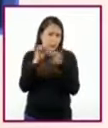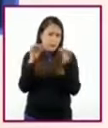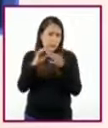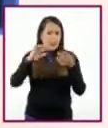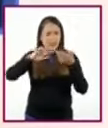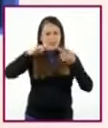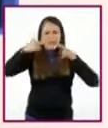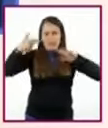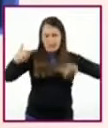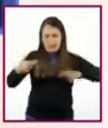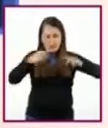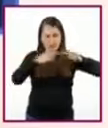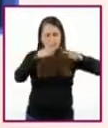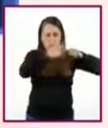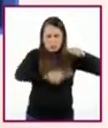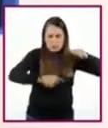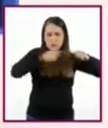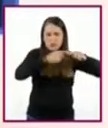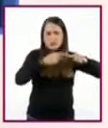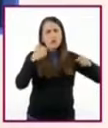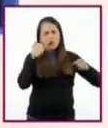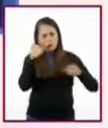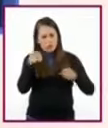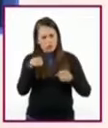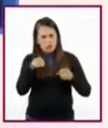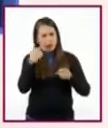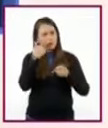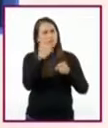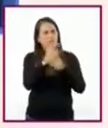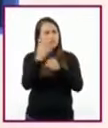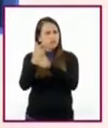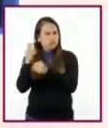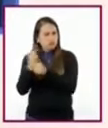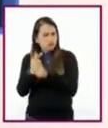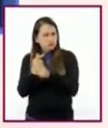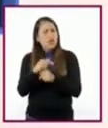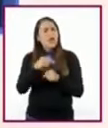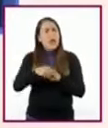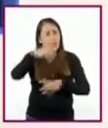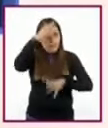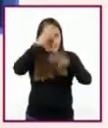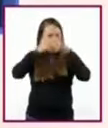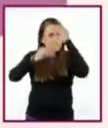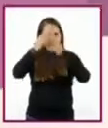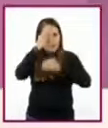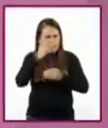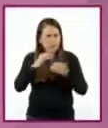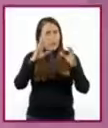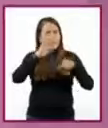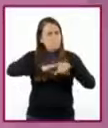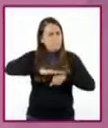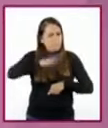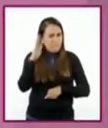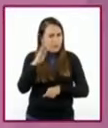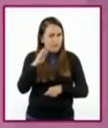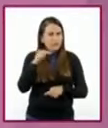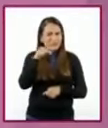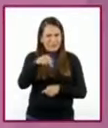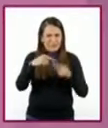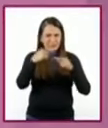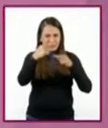el ciclo y yo haré señalamientos con la finalidad de construir un modelo explicativo sobre este